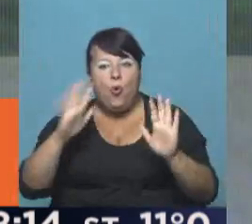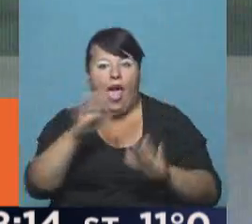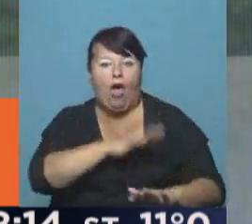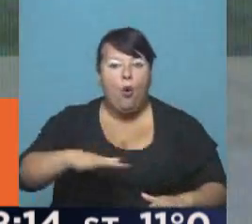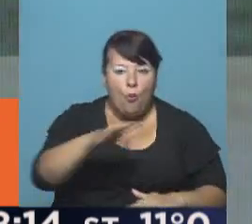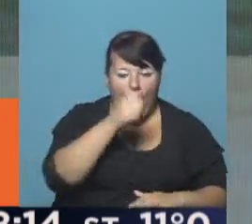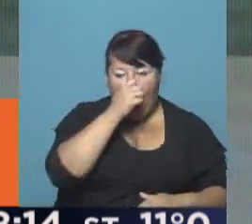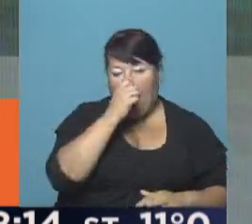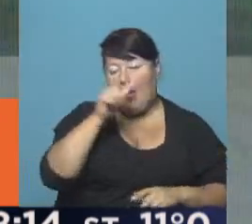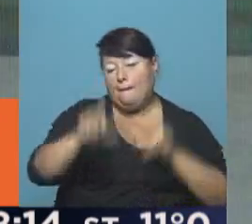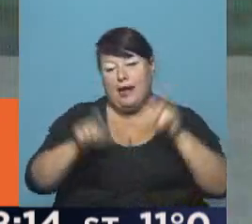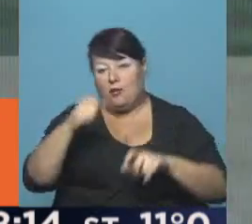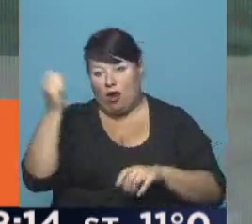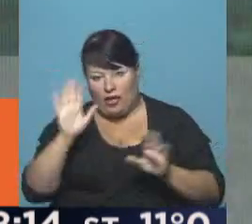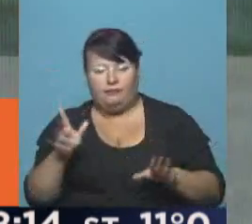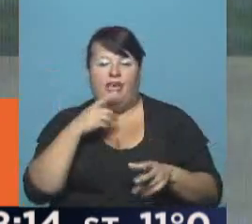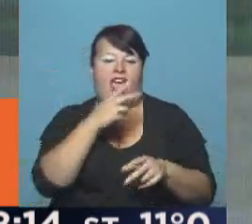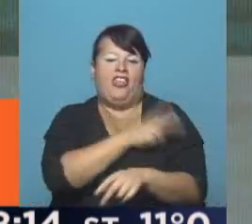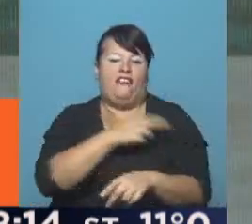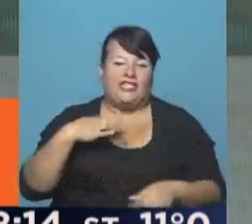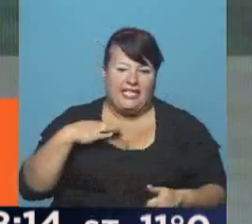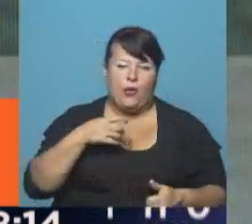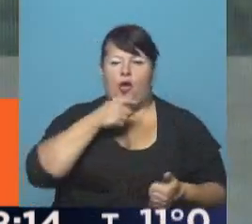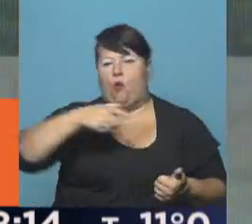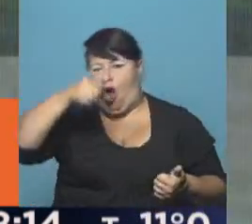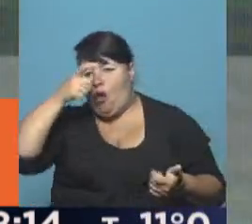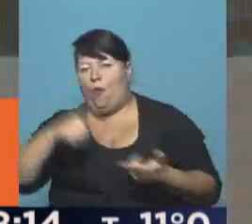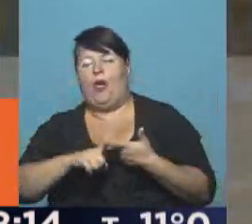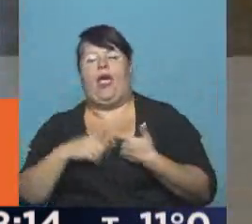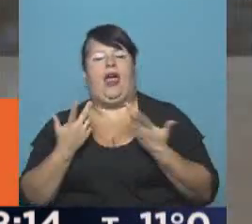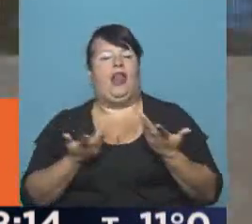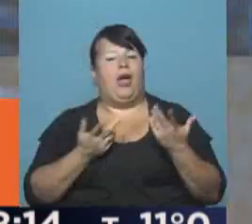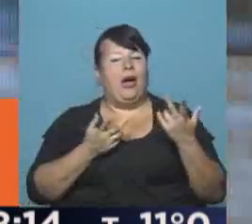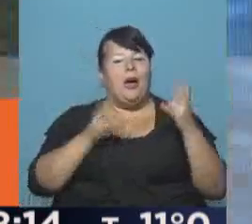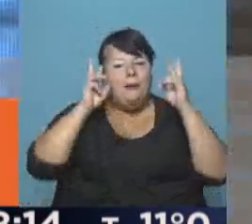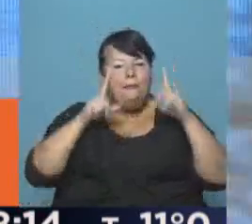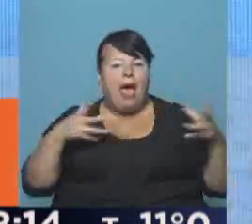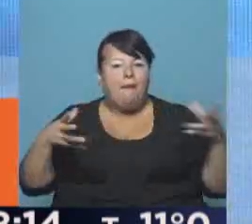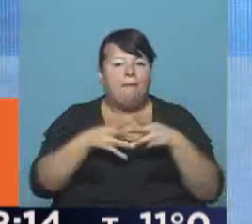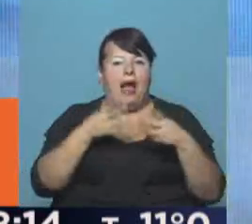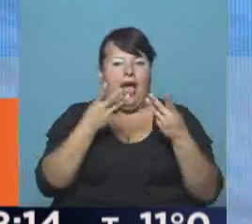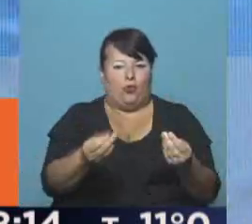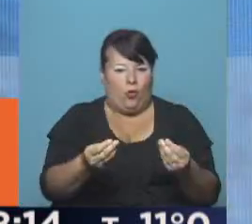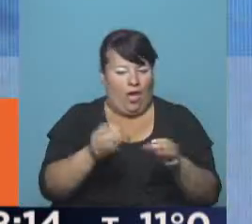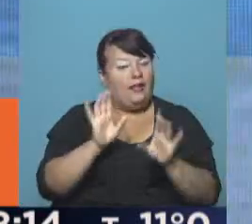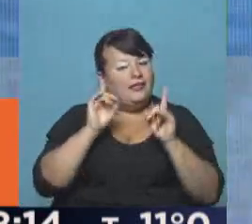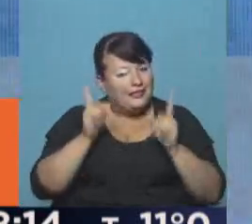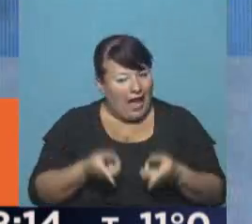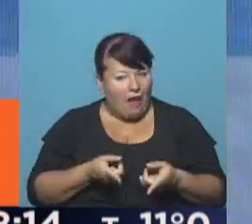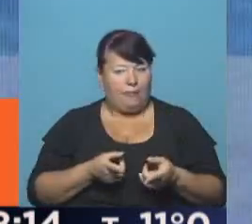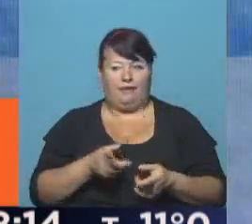comunidades y a los actores claves defensa civil bomberos los planes de contingencia también